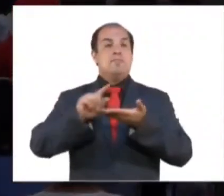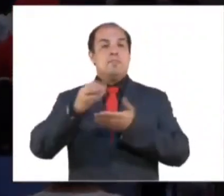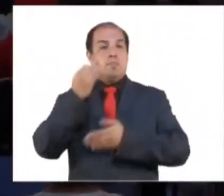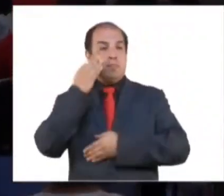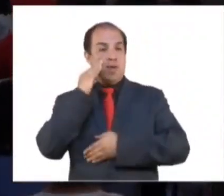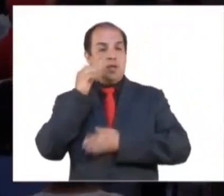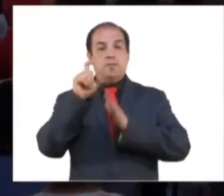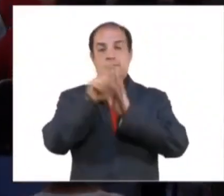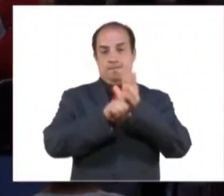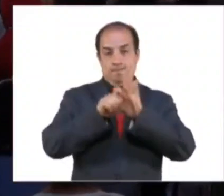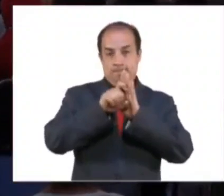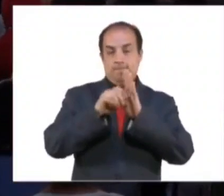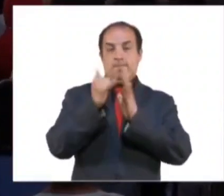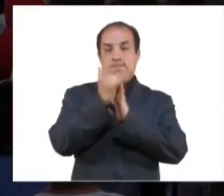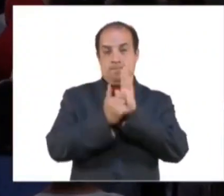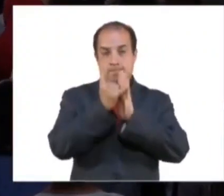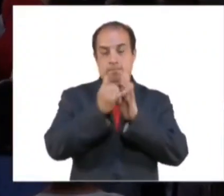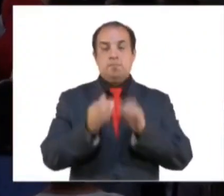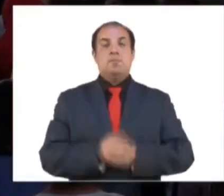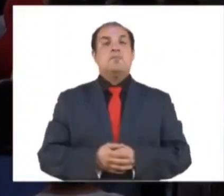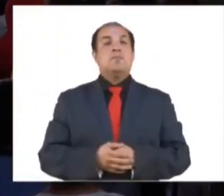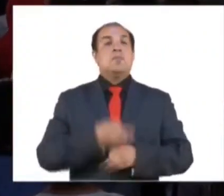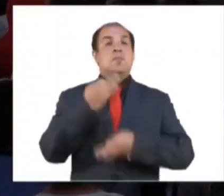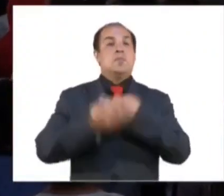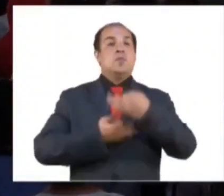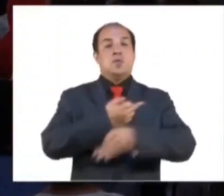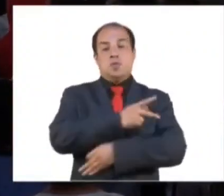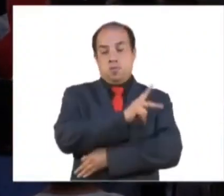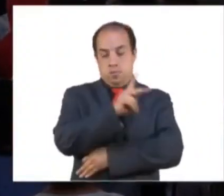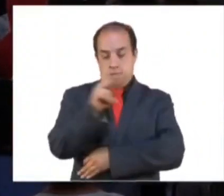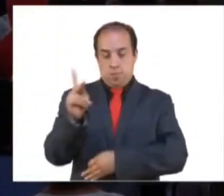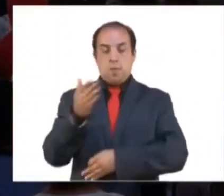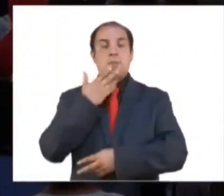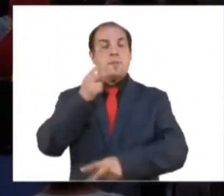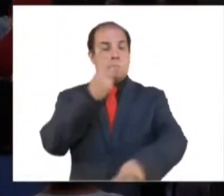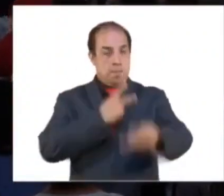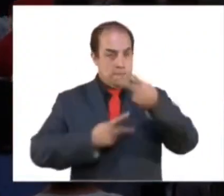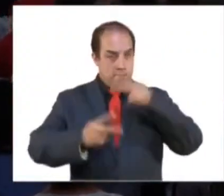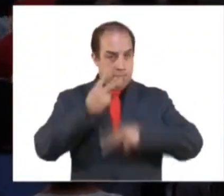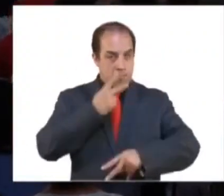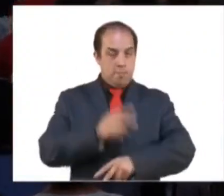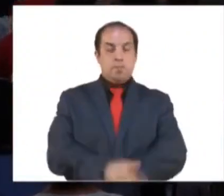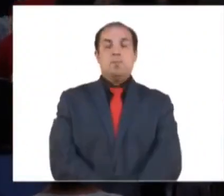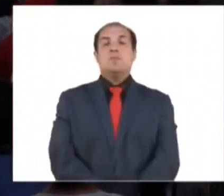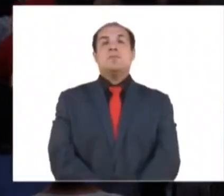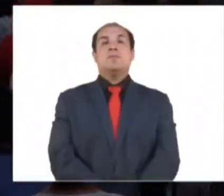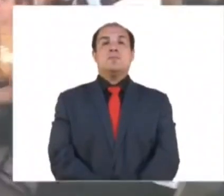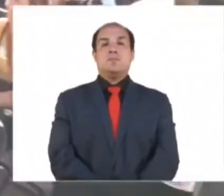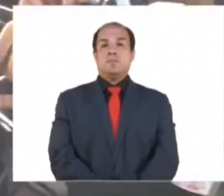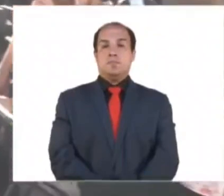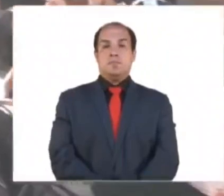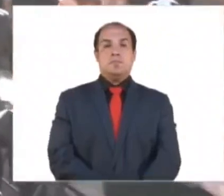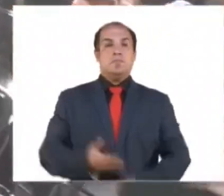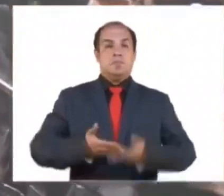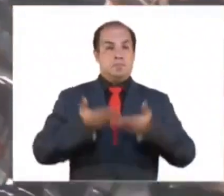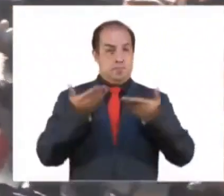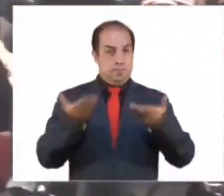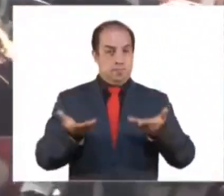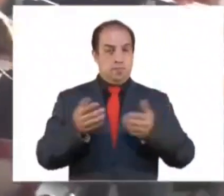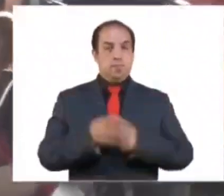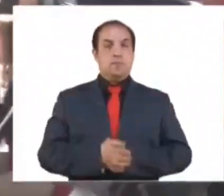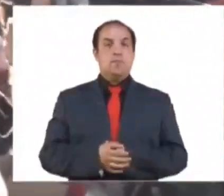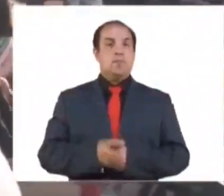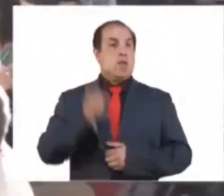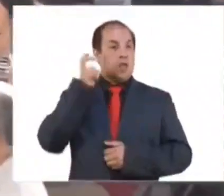sociales. Estimado público, sean todas y todos bienvenidos. A continuación,